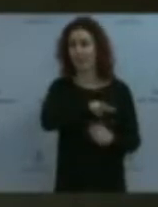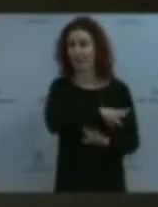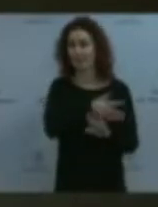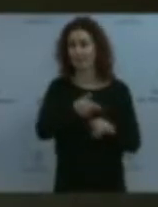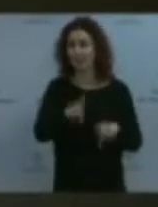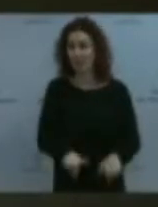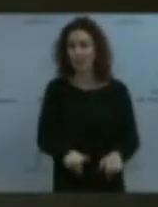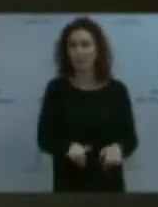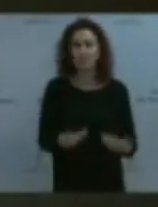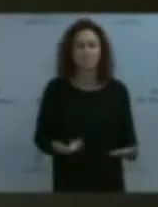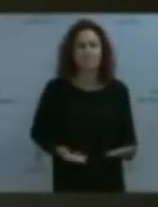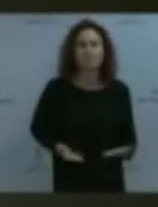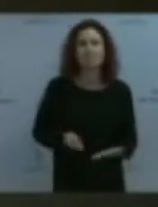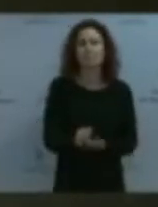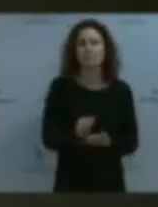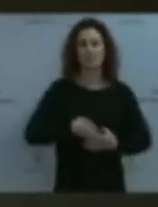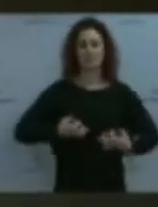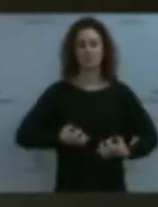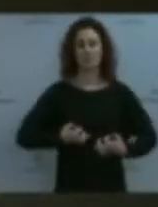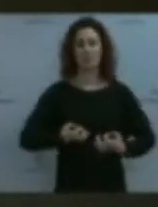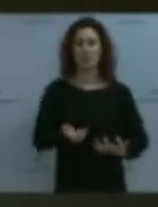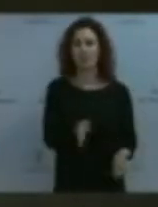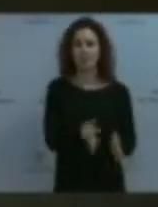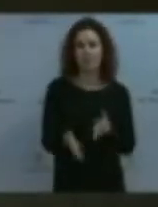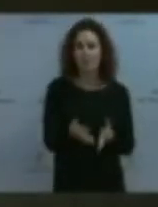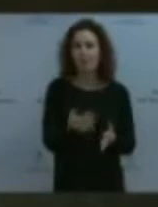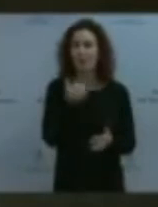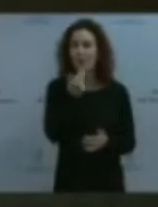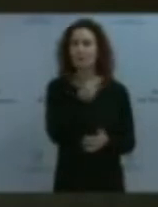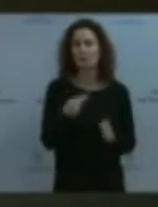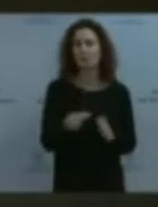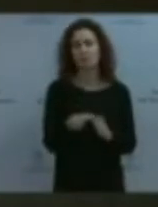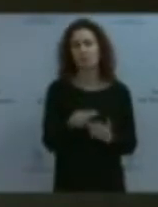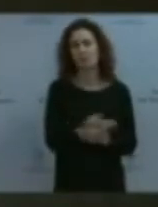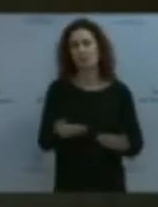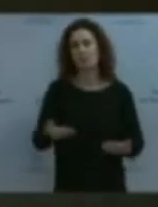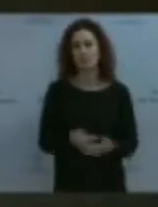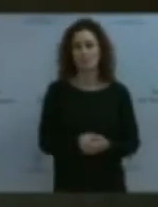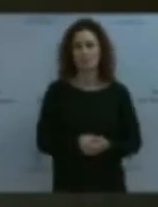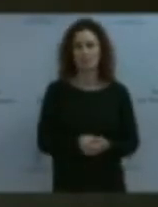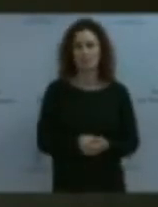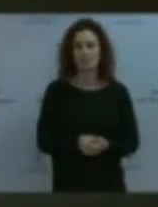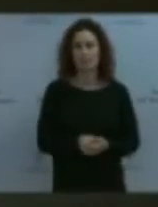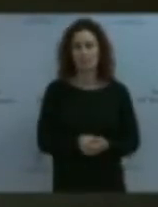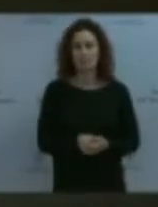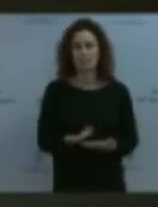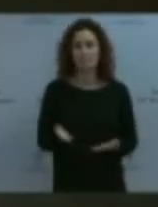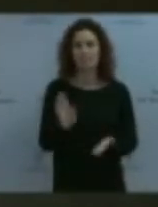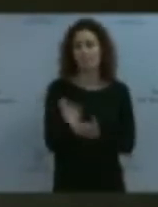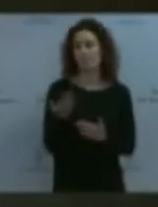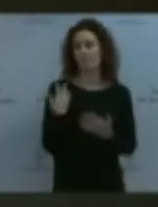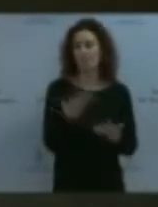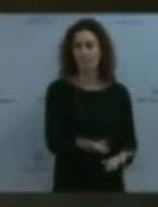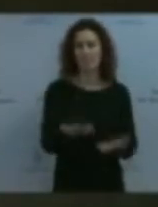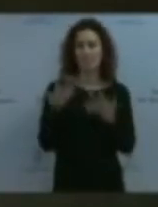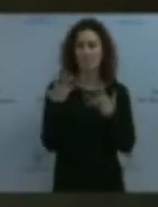acercan, como usted, casi a los 2 millones. Con respecto a propuestas, pues en la última década, es cierto, han sido diversas las propuestas